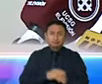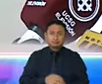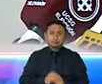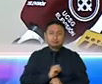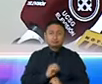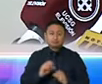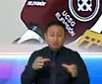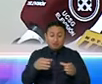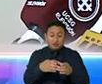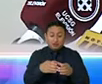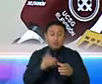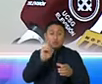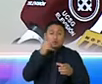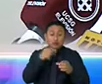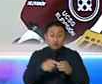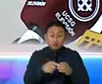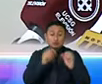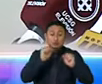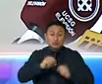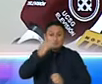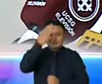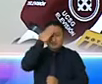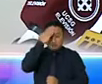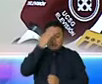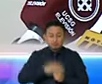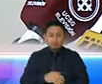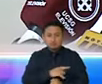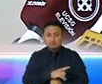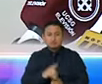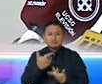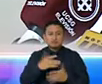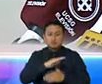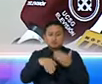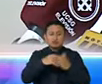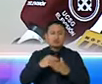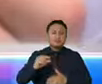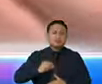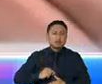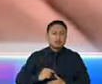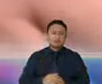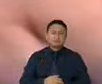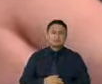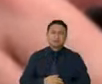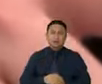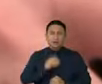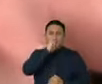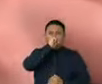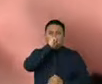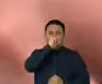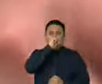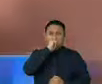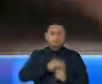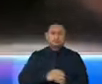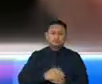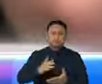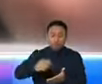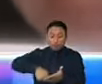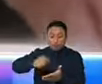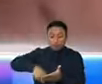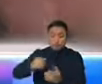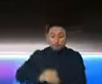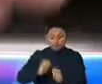el único autorizado a conocer cuáles eran los detalles de ese proceso. En el contrato constaría que el perito debe